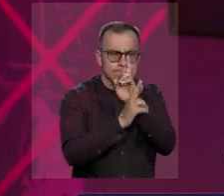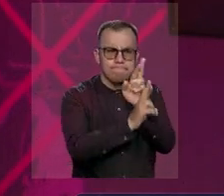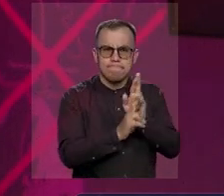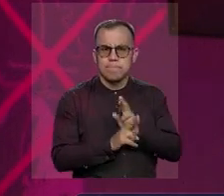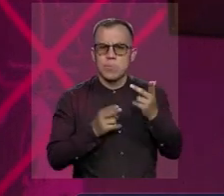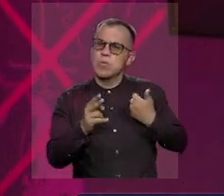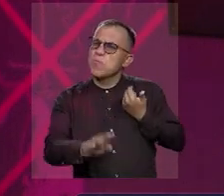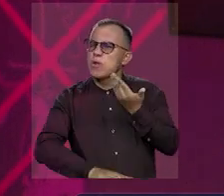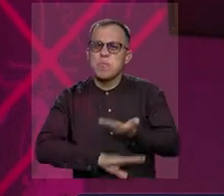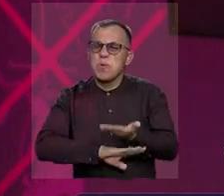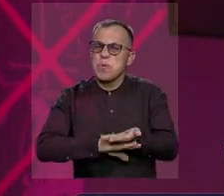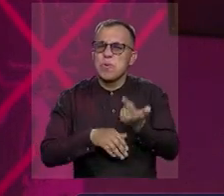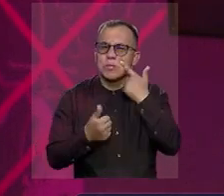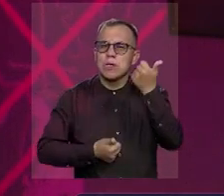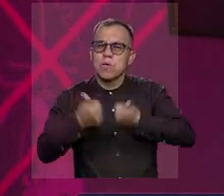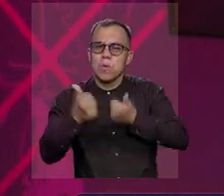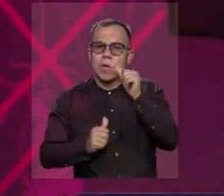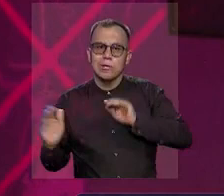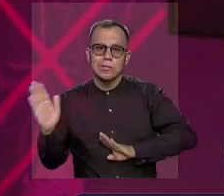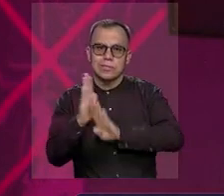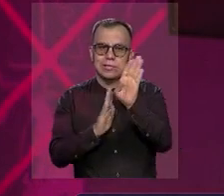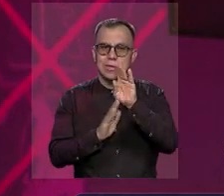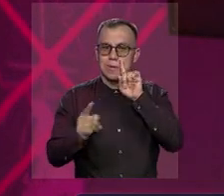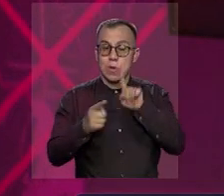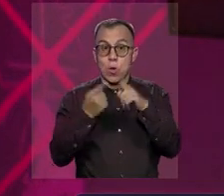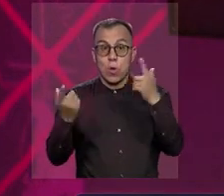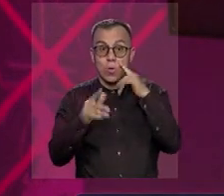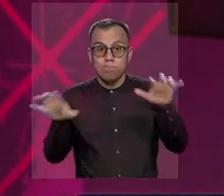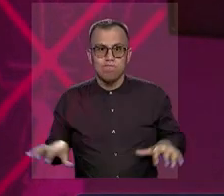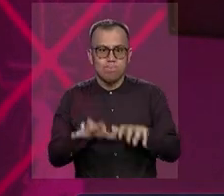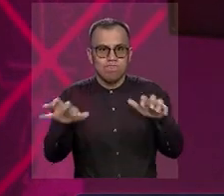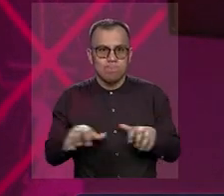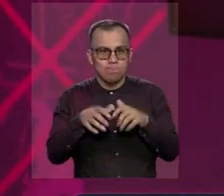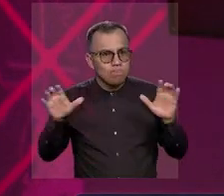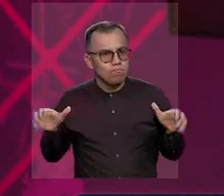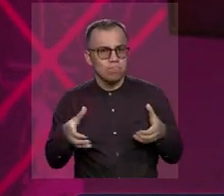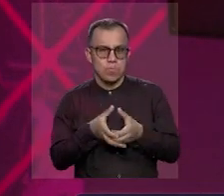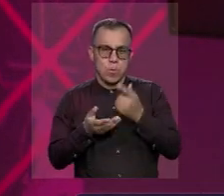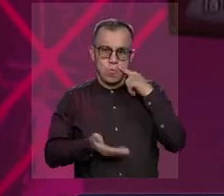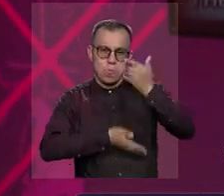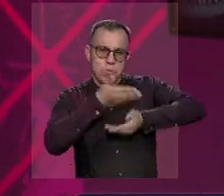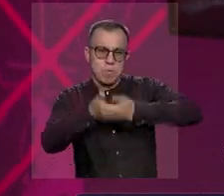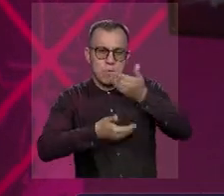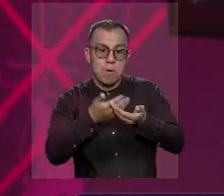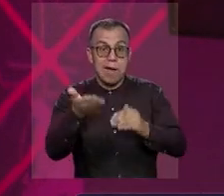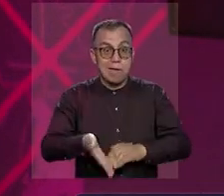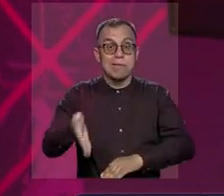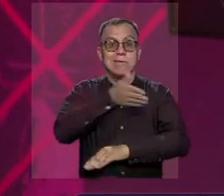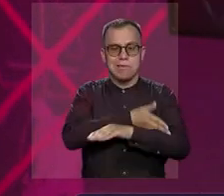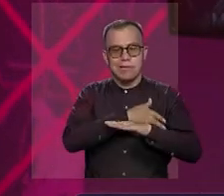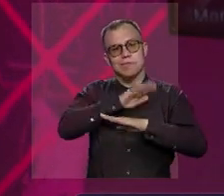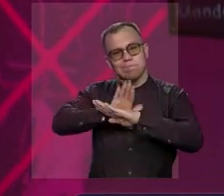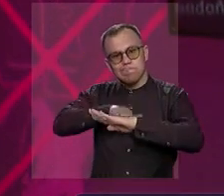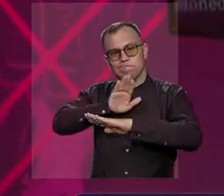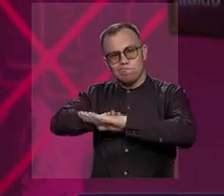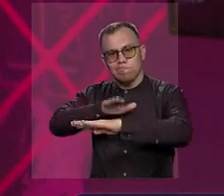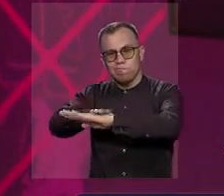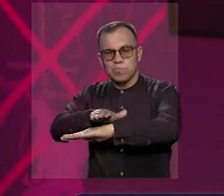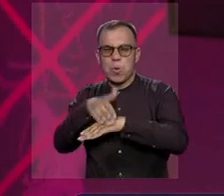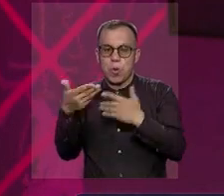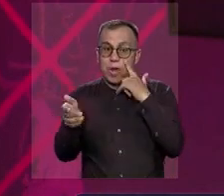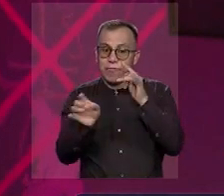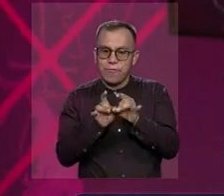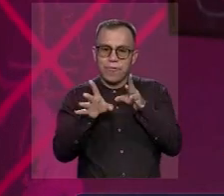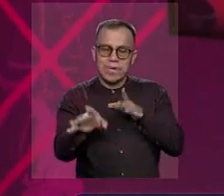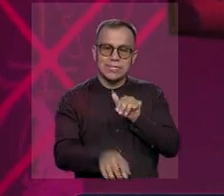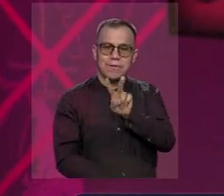era la propuesta que había para el desarrollo de esta jornada, de las movilizaciones que ya estaban programadas y anunciadas desde hace algunas semanas con esta fecha